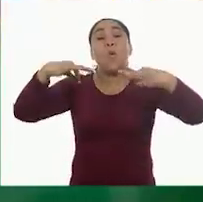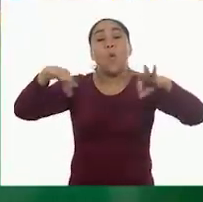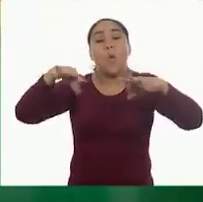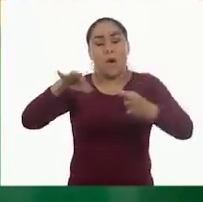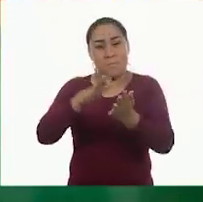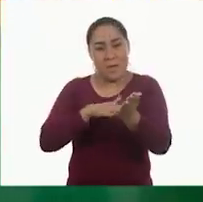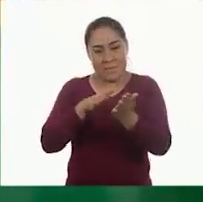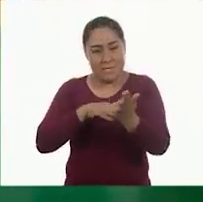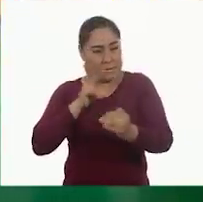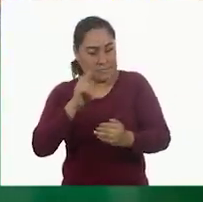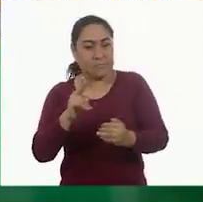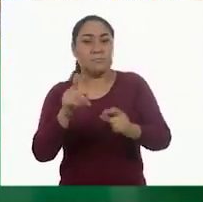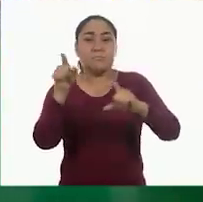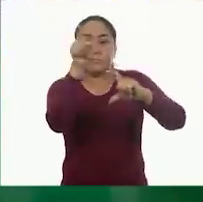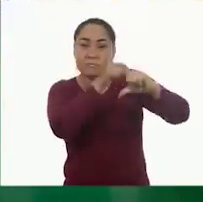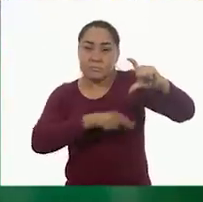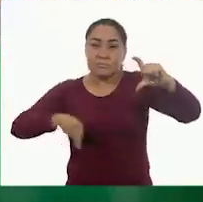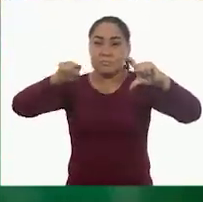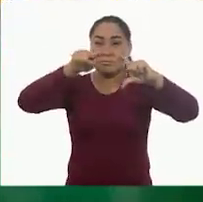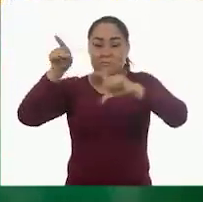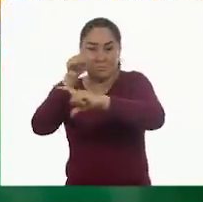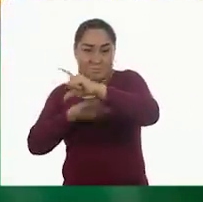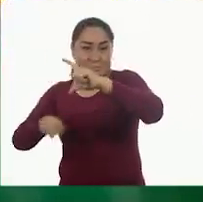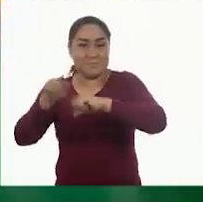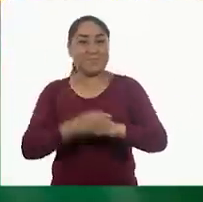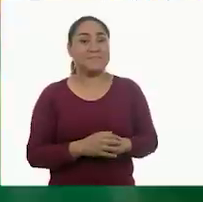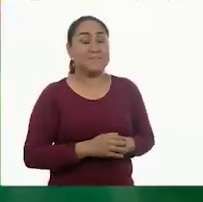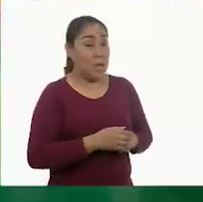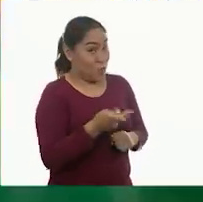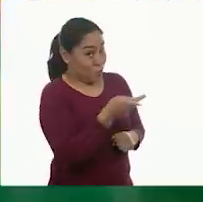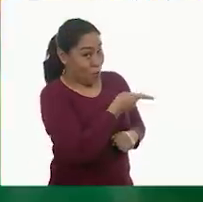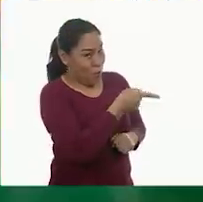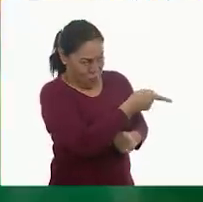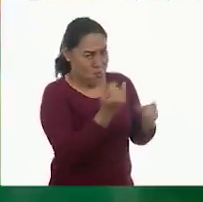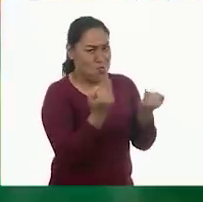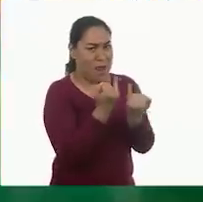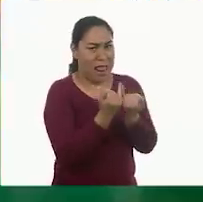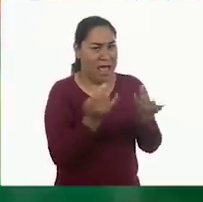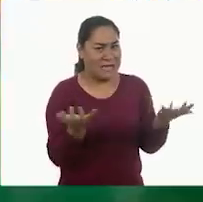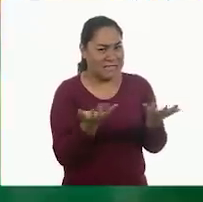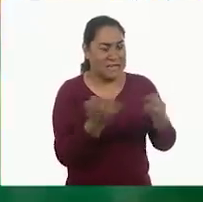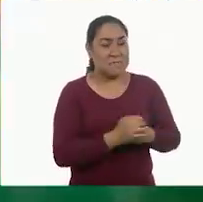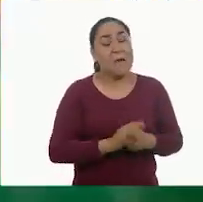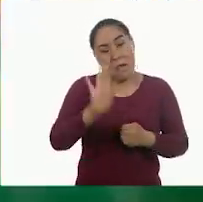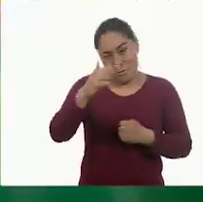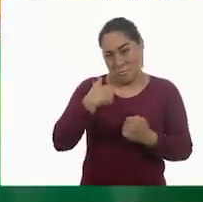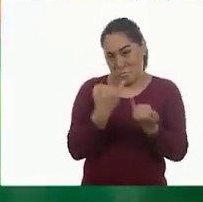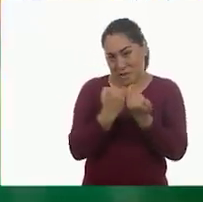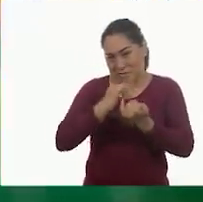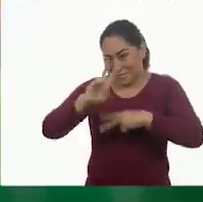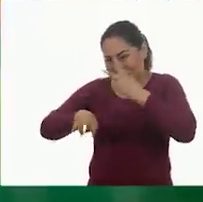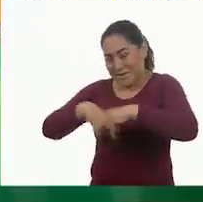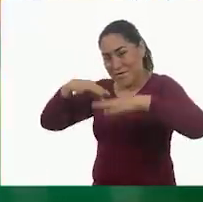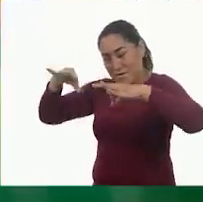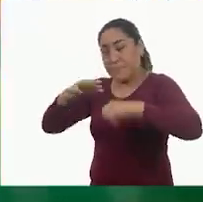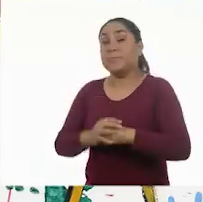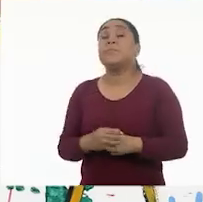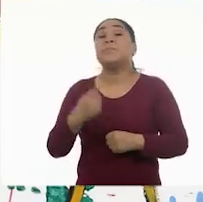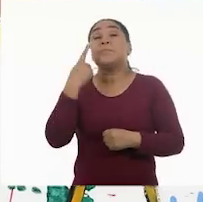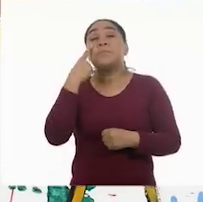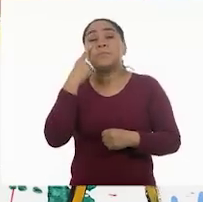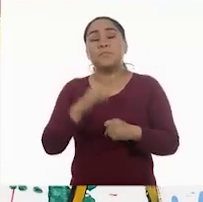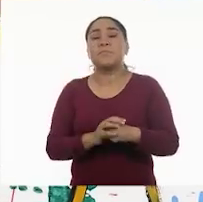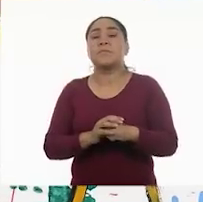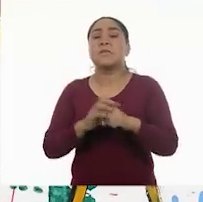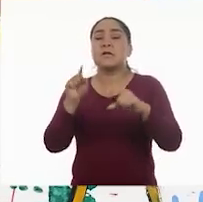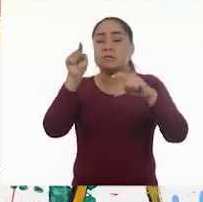hacer 2 círculos. Bri y Panchito también, ¿qué les parece si lo hacemos? voy por mi hoja. Un círculo pequeño y